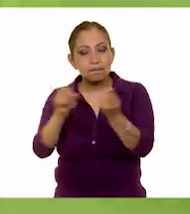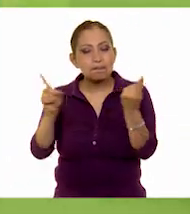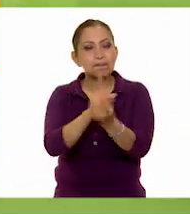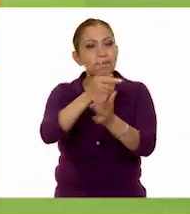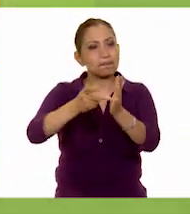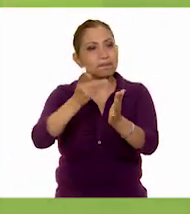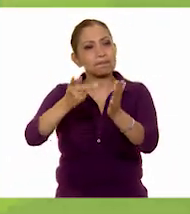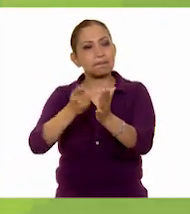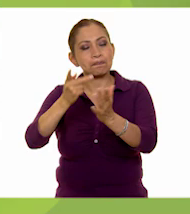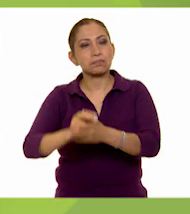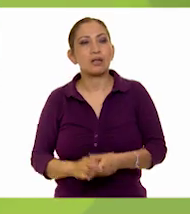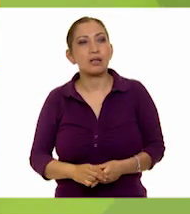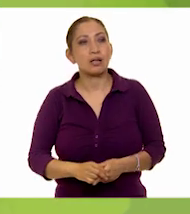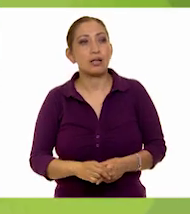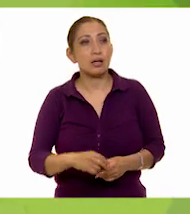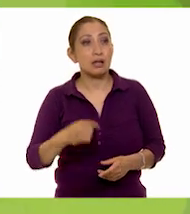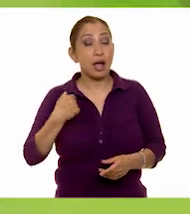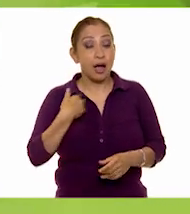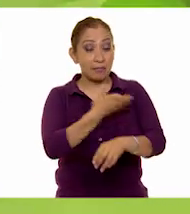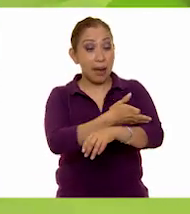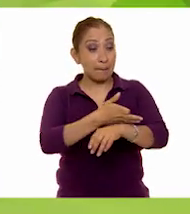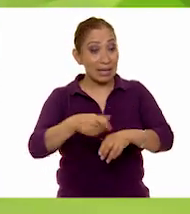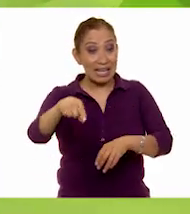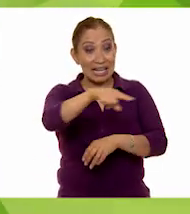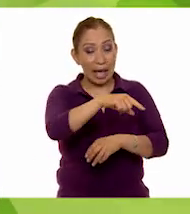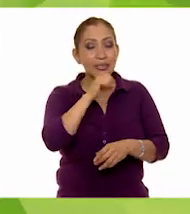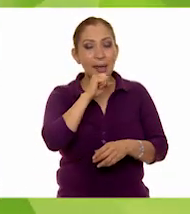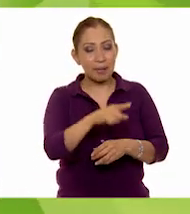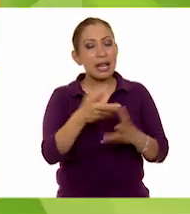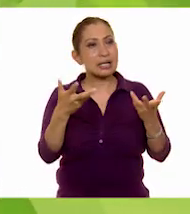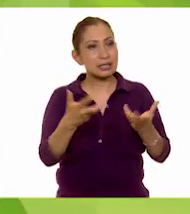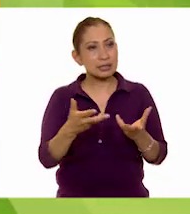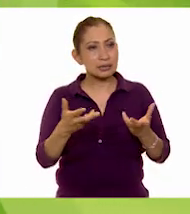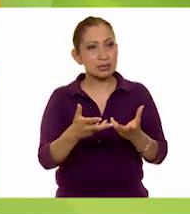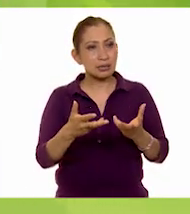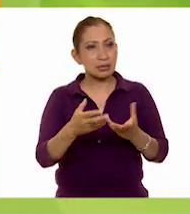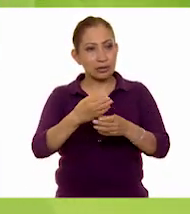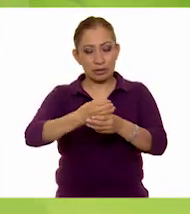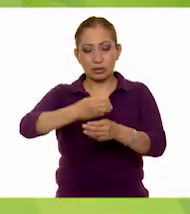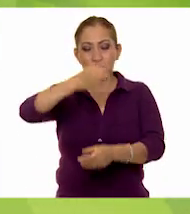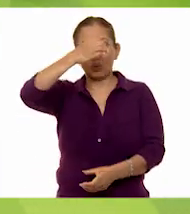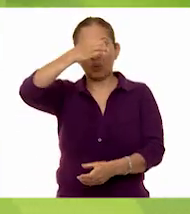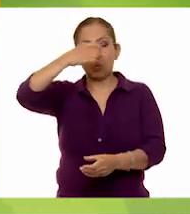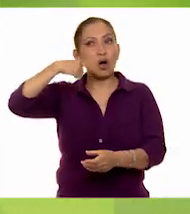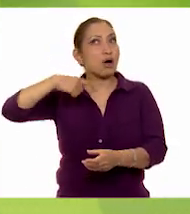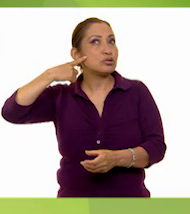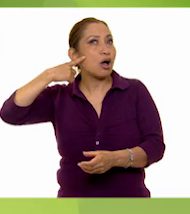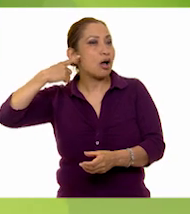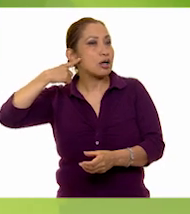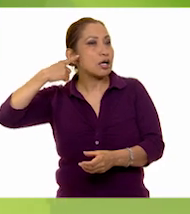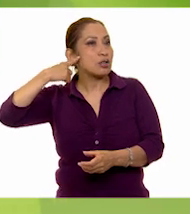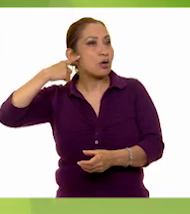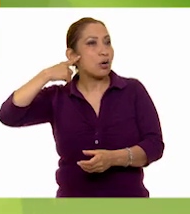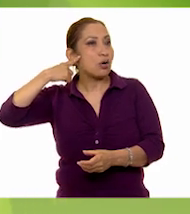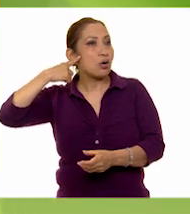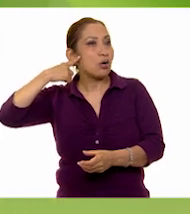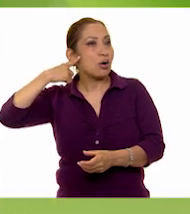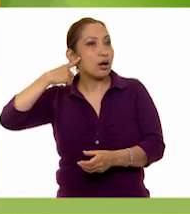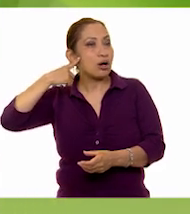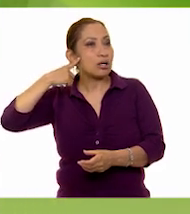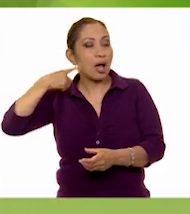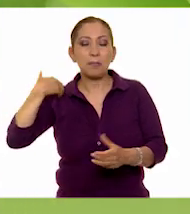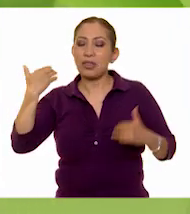seguido. Con nuestra familia hicimos este tubo con sonido y nos